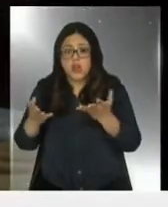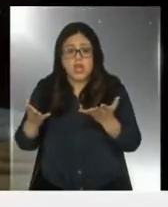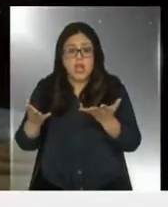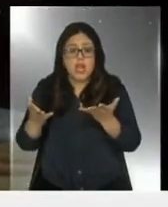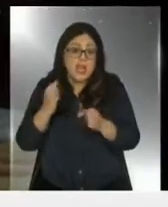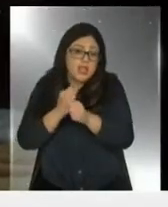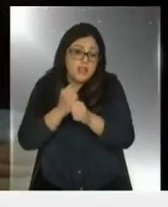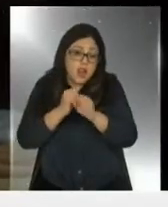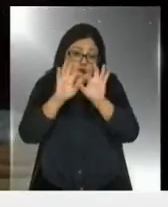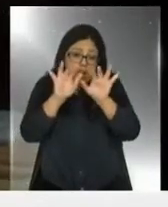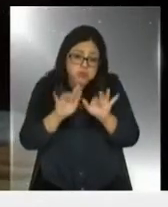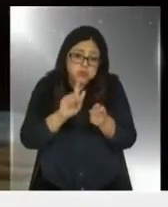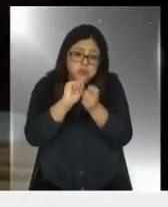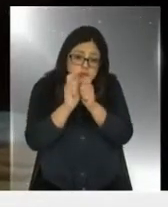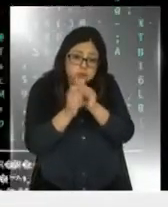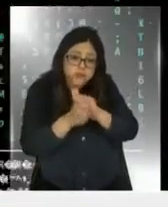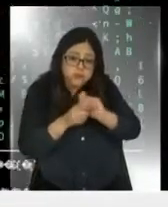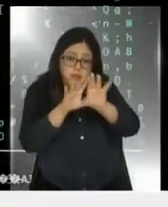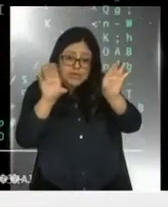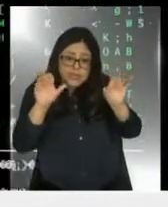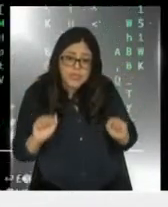tiempo.